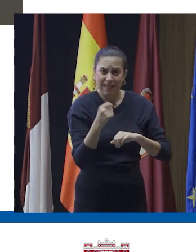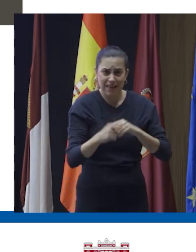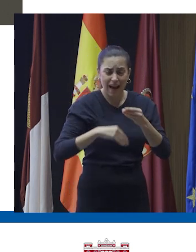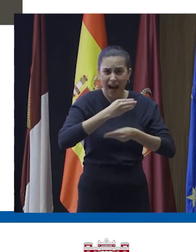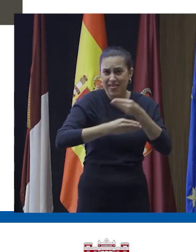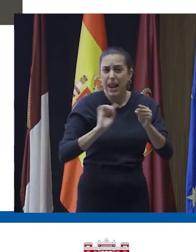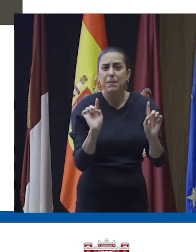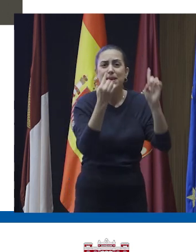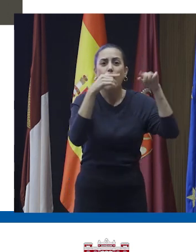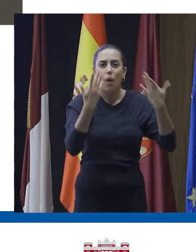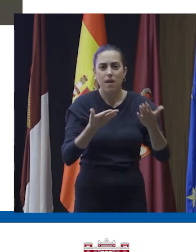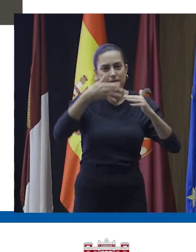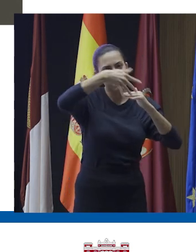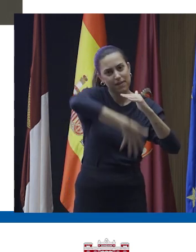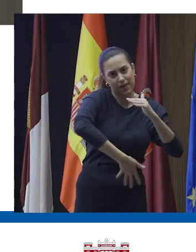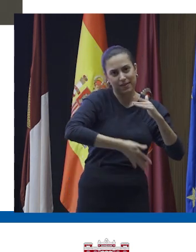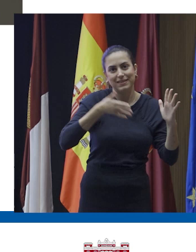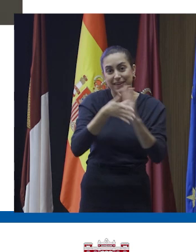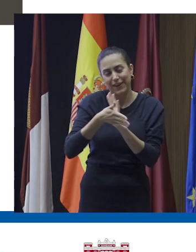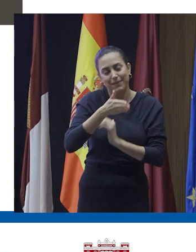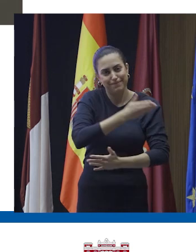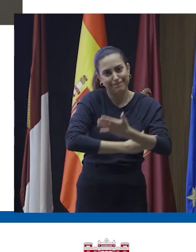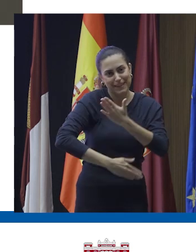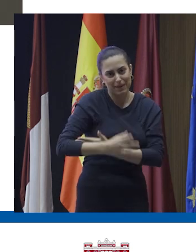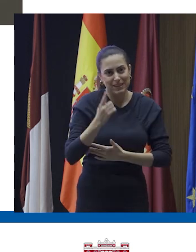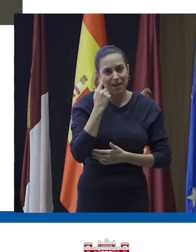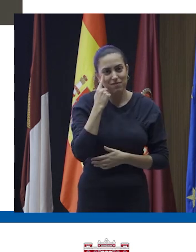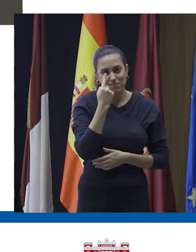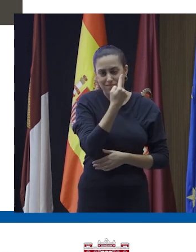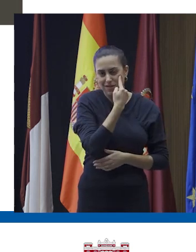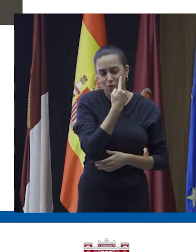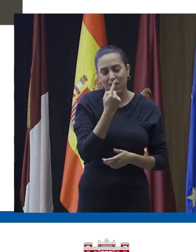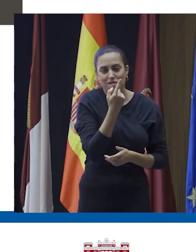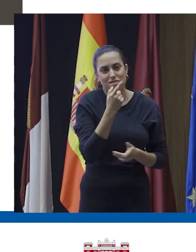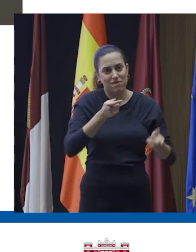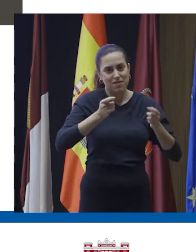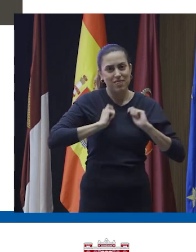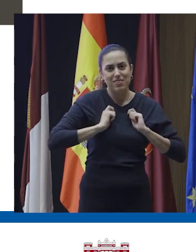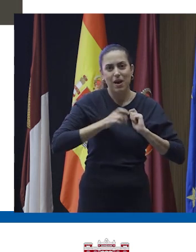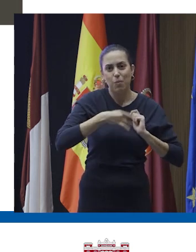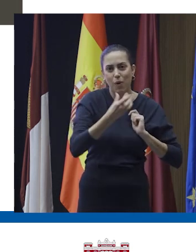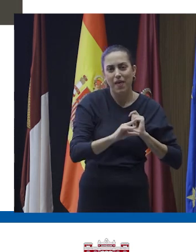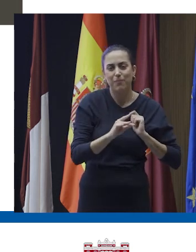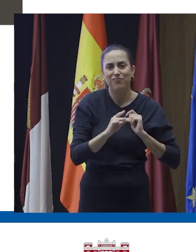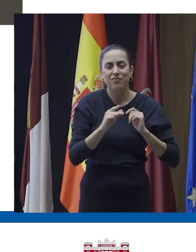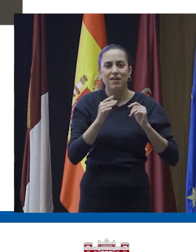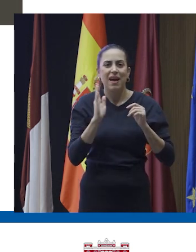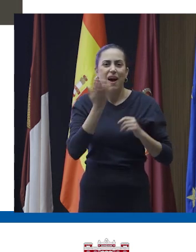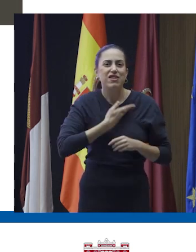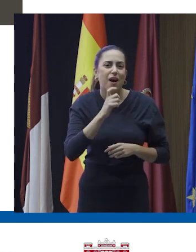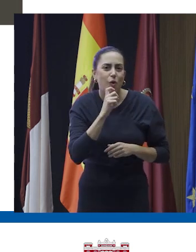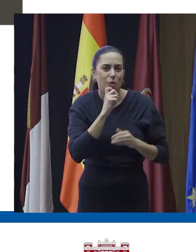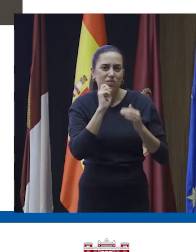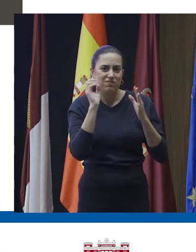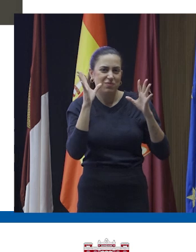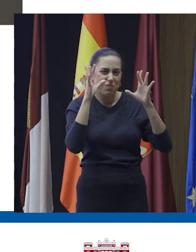de discapacidad visual, presentando reversible. Entonces, presentando una borrosidad visual,